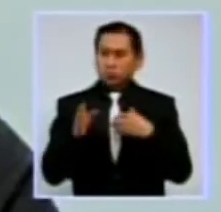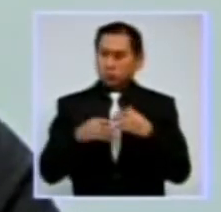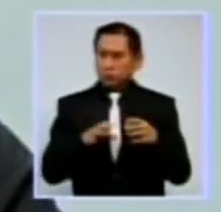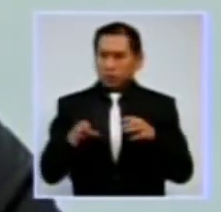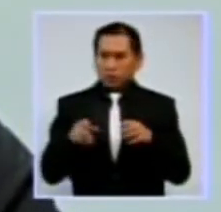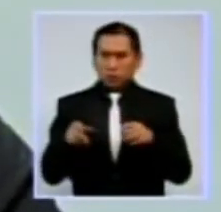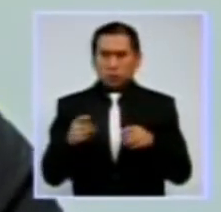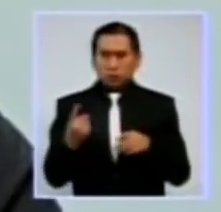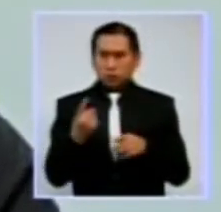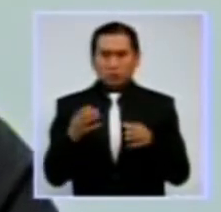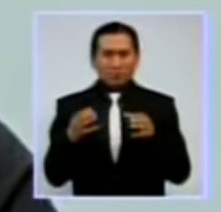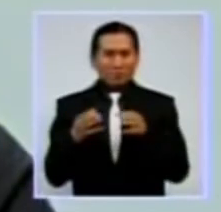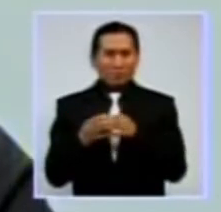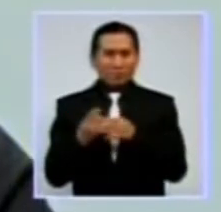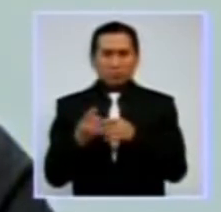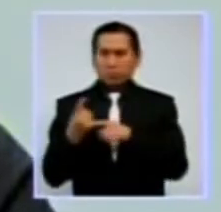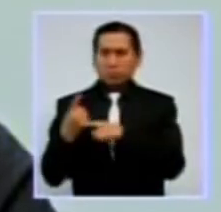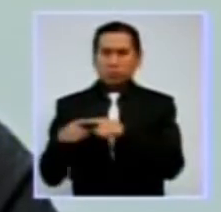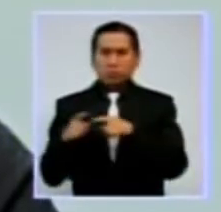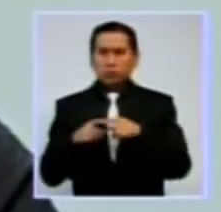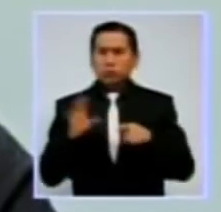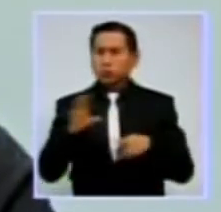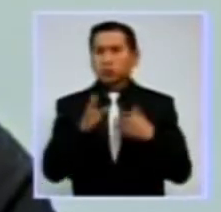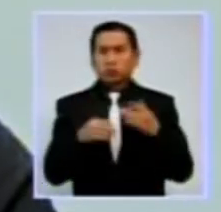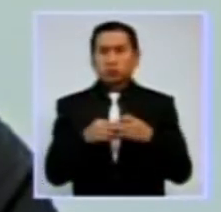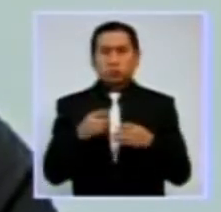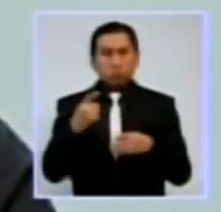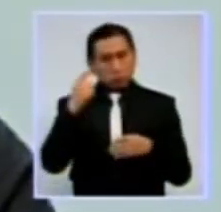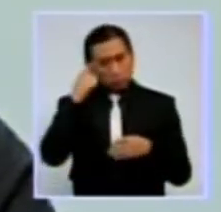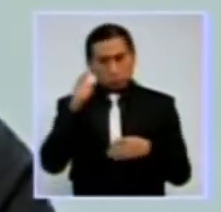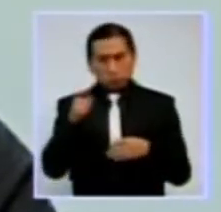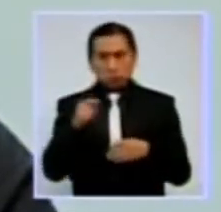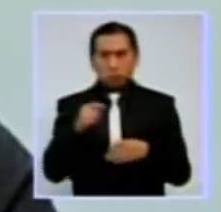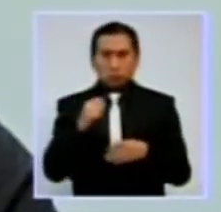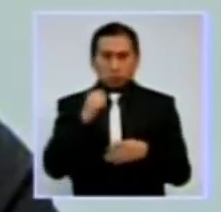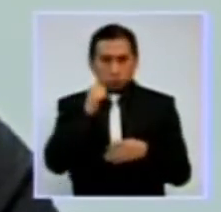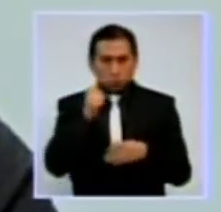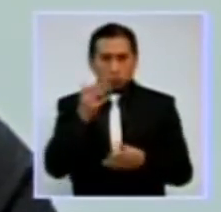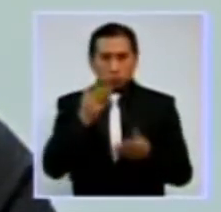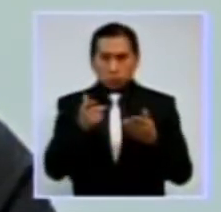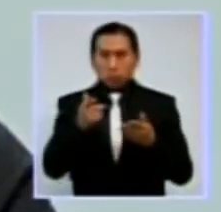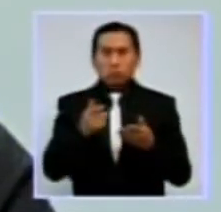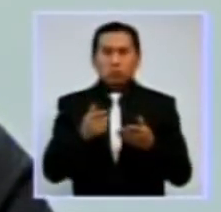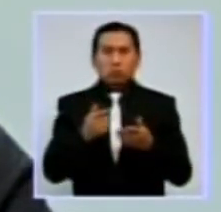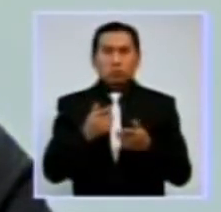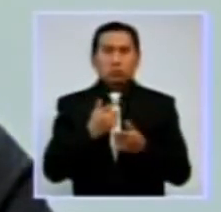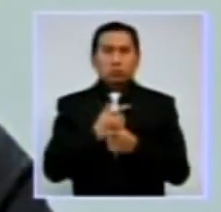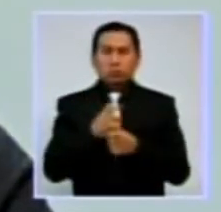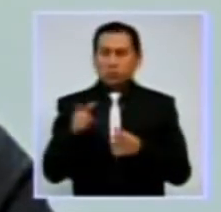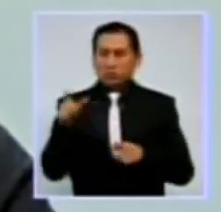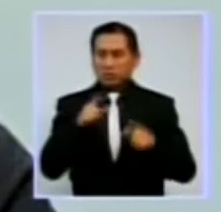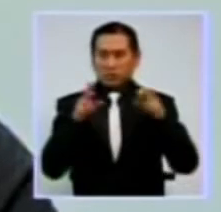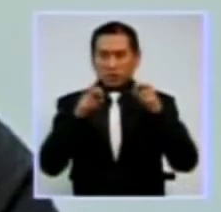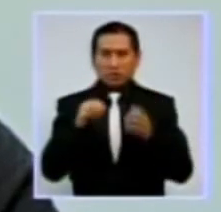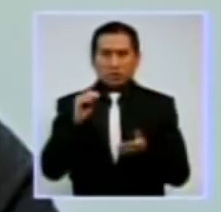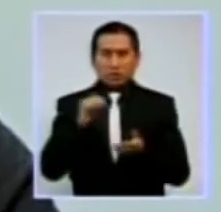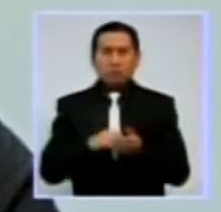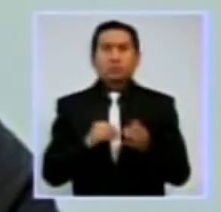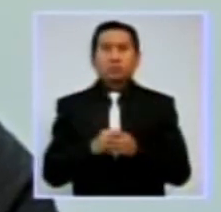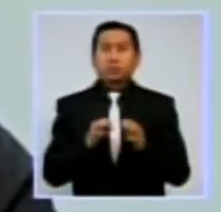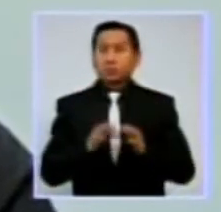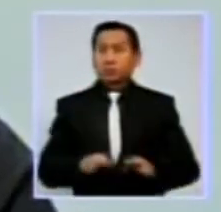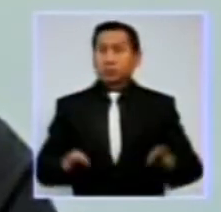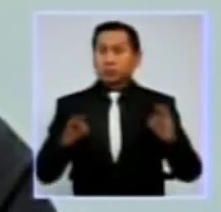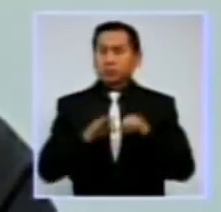las medidas de aislamiento en los otros casos que consideramos que en los próximos días también serán los laboratorios es